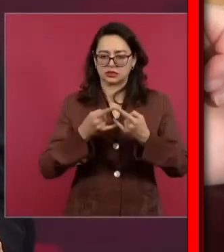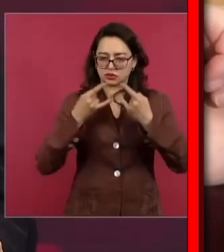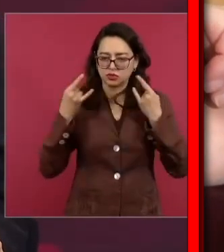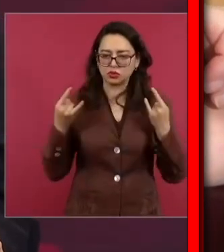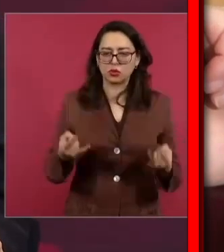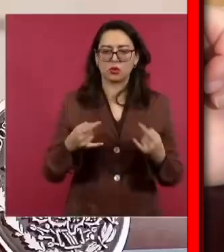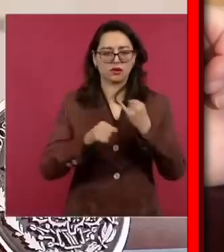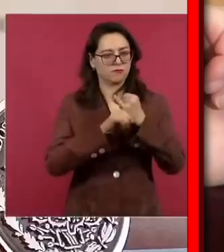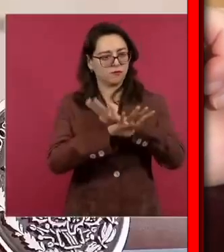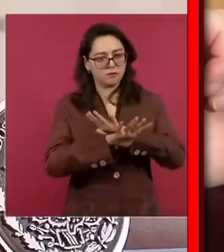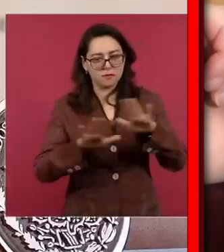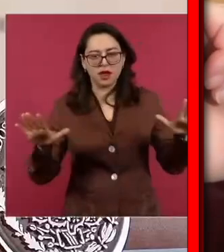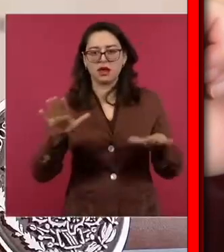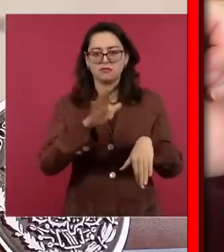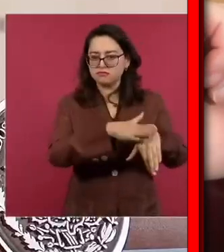se conozca.